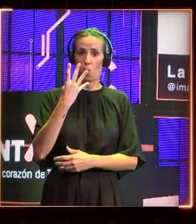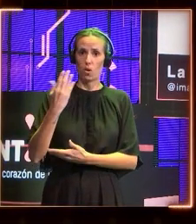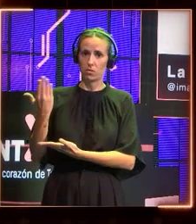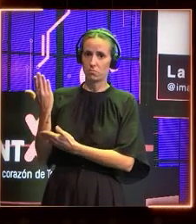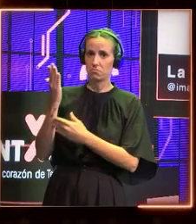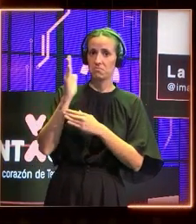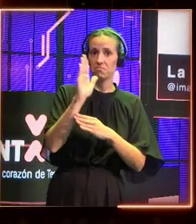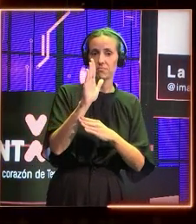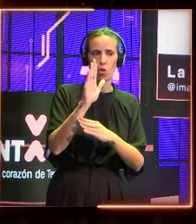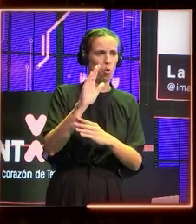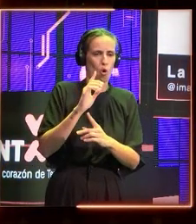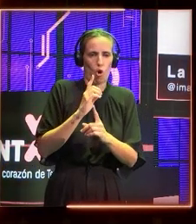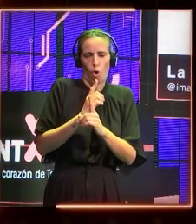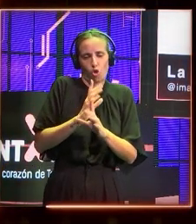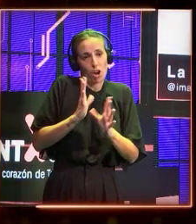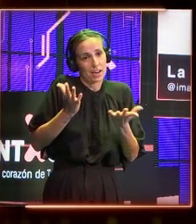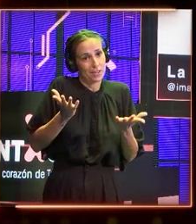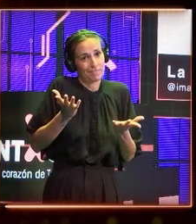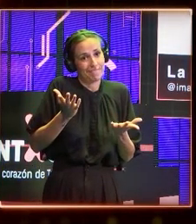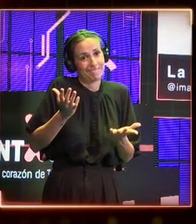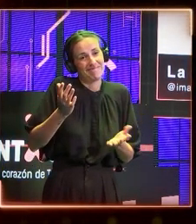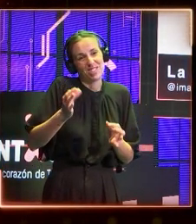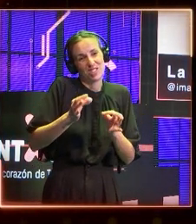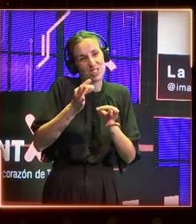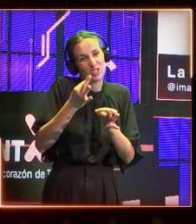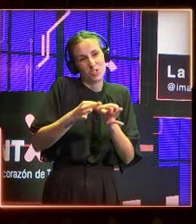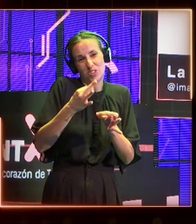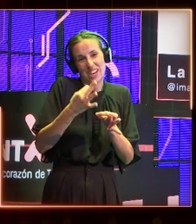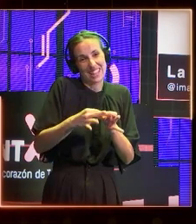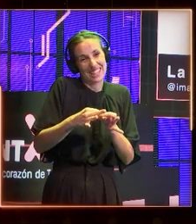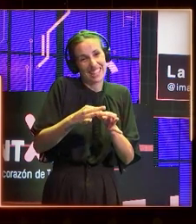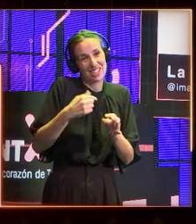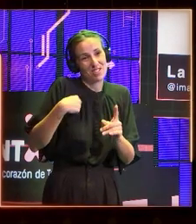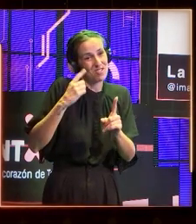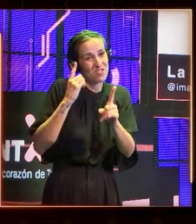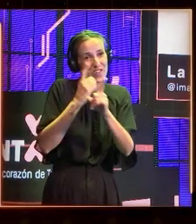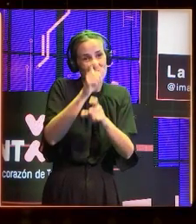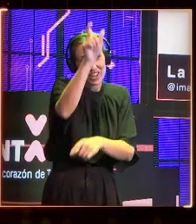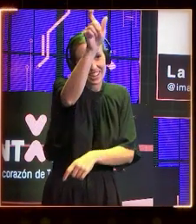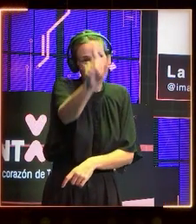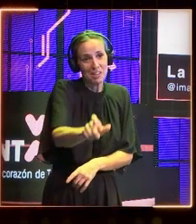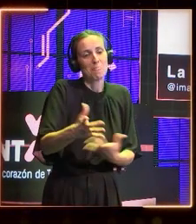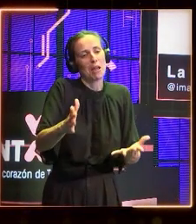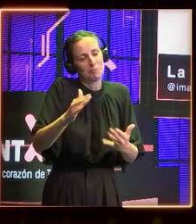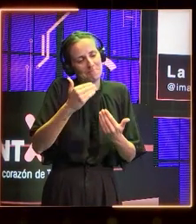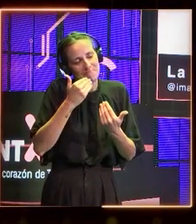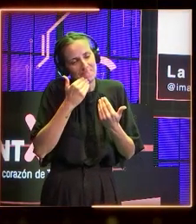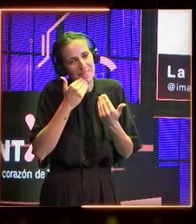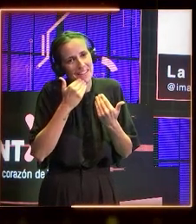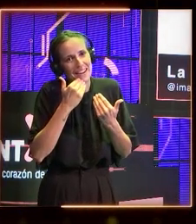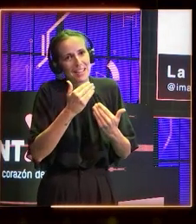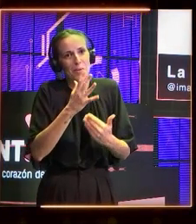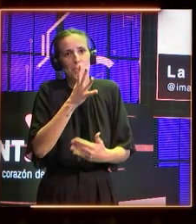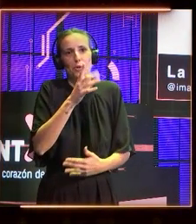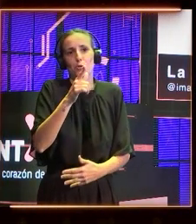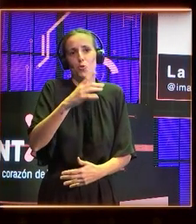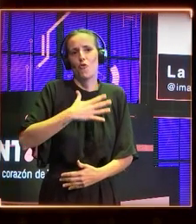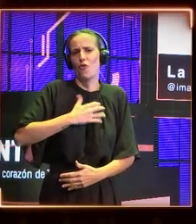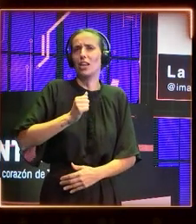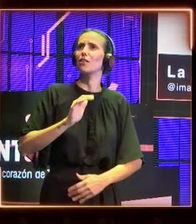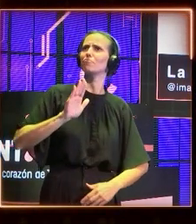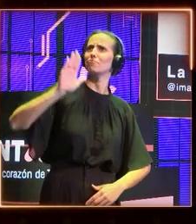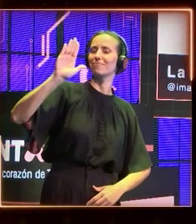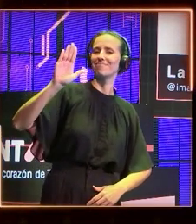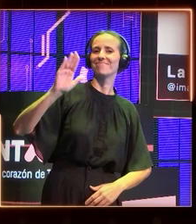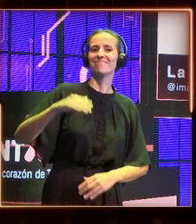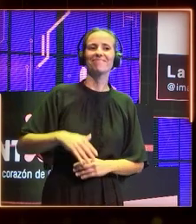demuestran todo lo contrario vale Así que desafortunadamente te voy a llevar la contraria Pero bueno gracias por por por contribuir Y